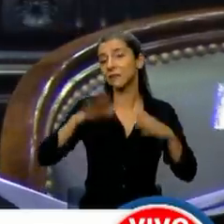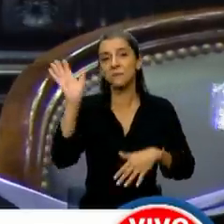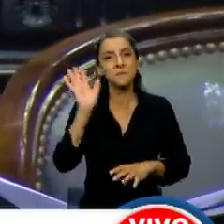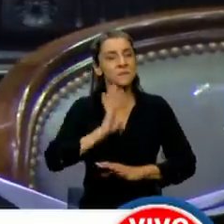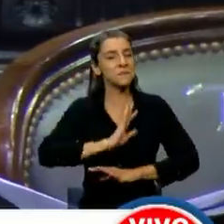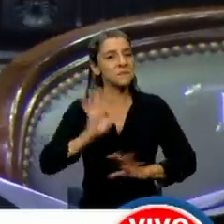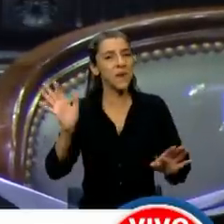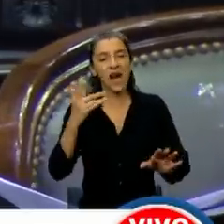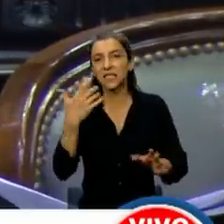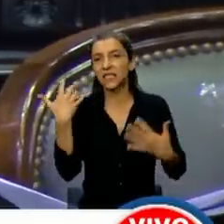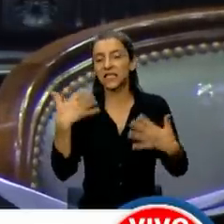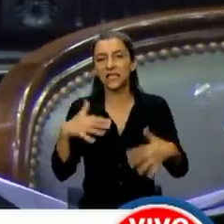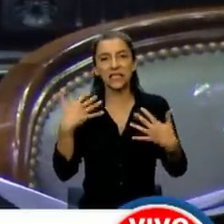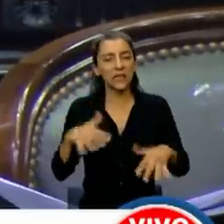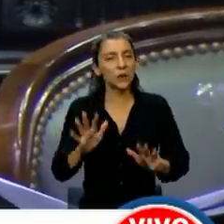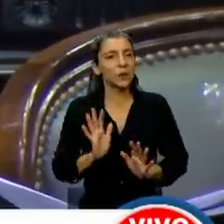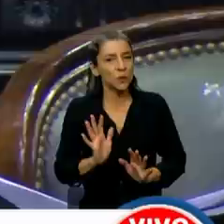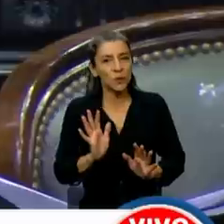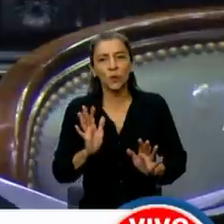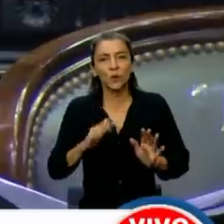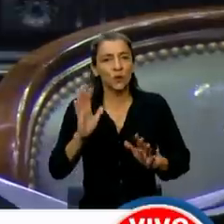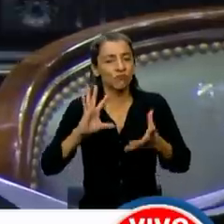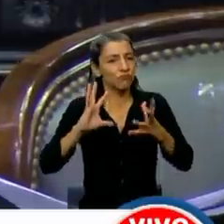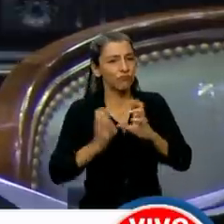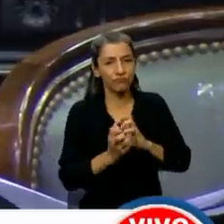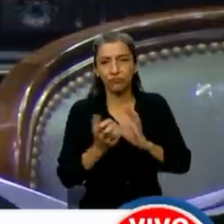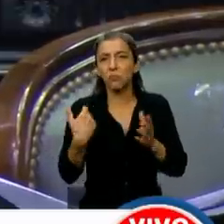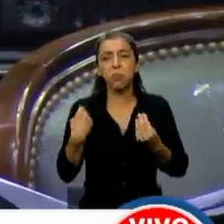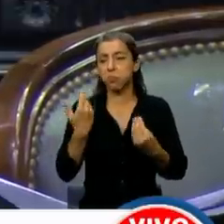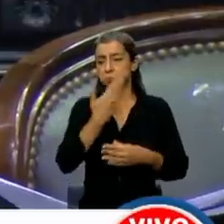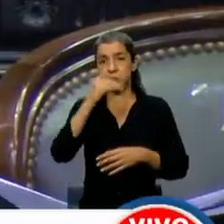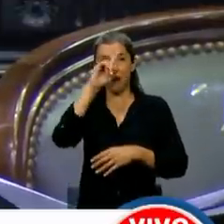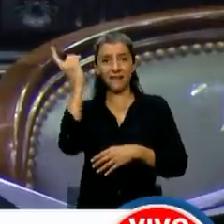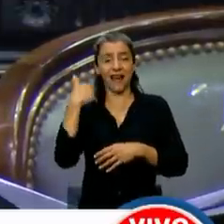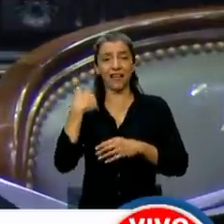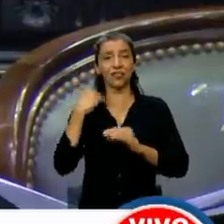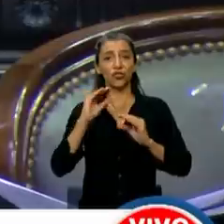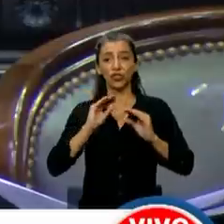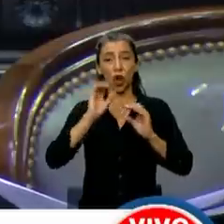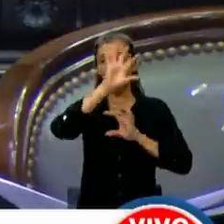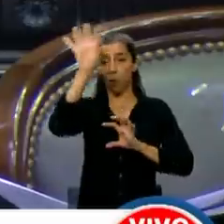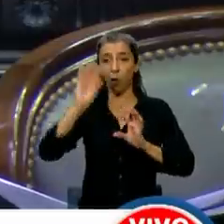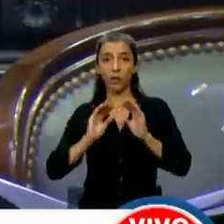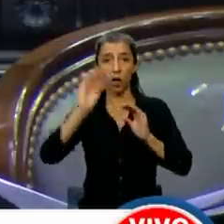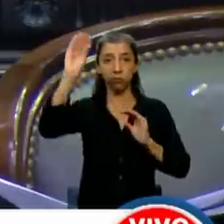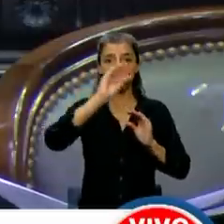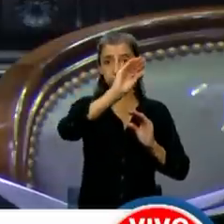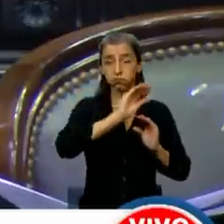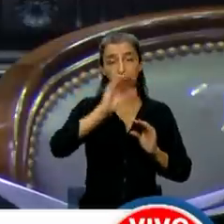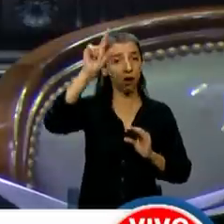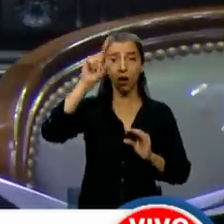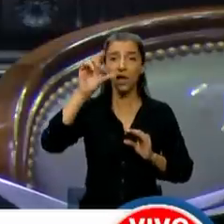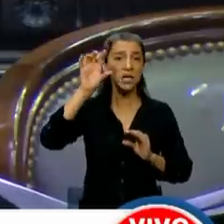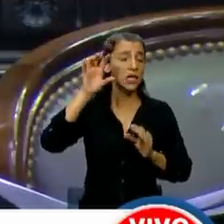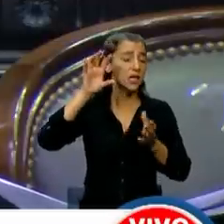en lo que va de las transferencias de la nación a las provincias y quiero referirme solamente a dos puntos